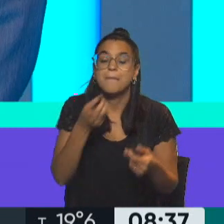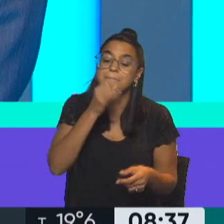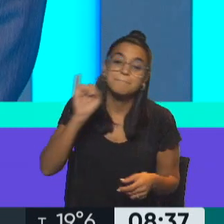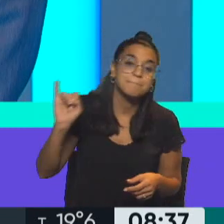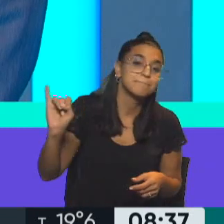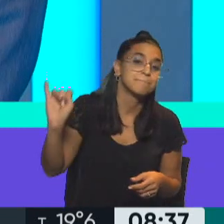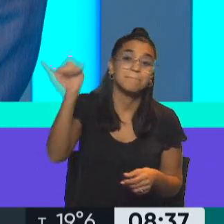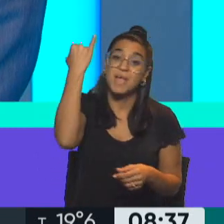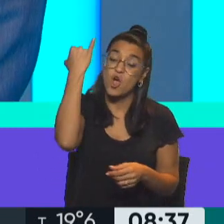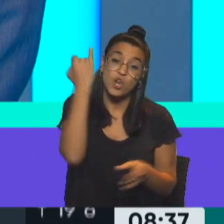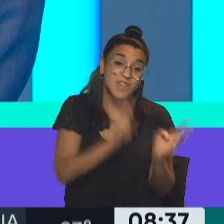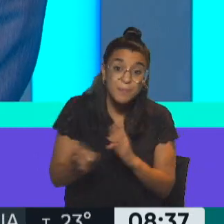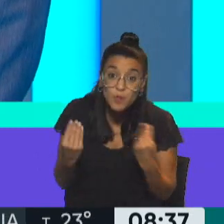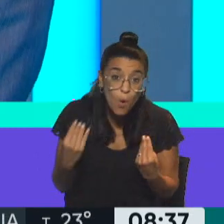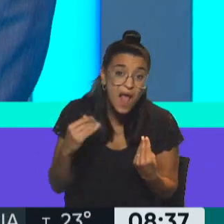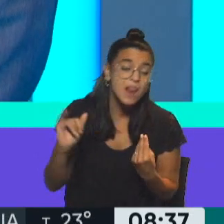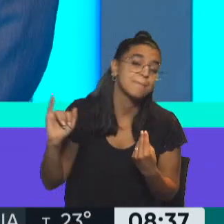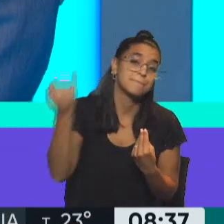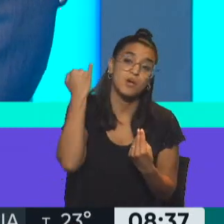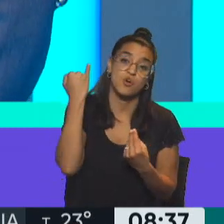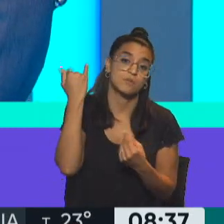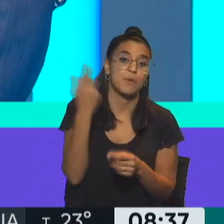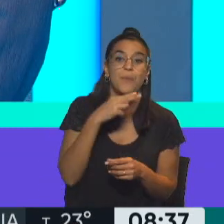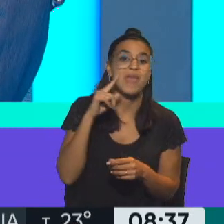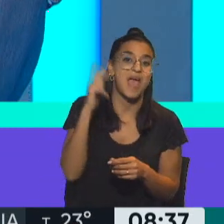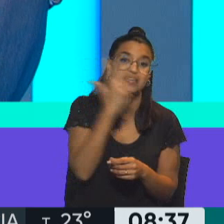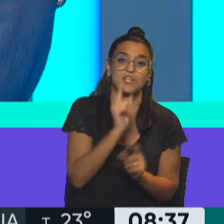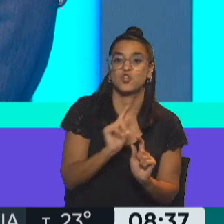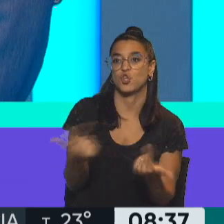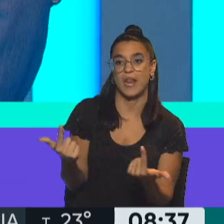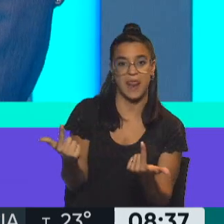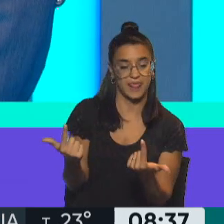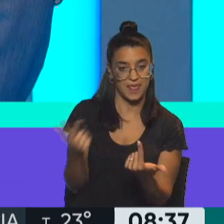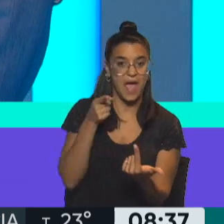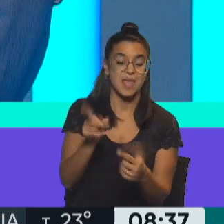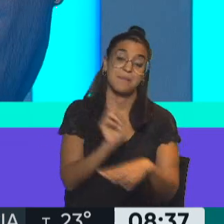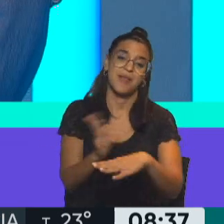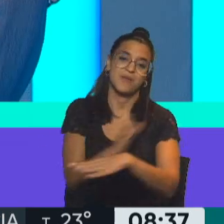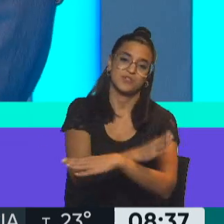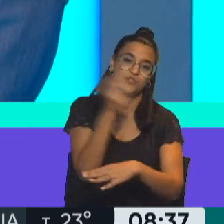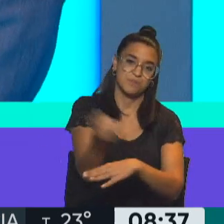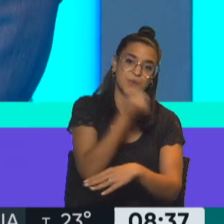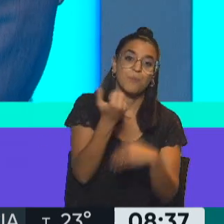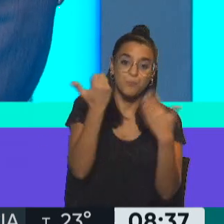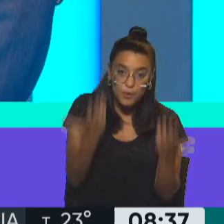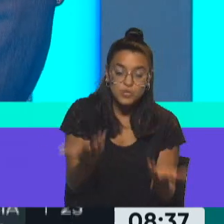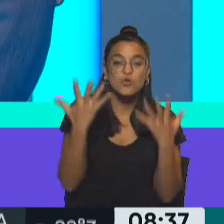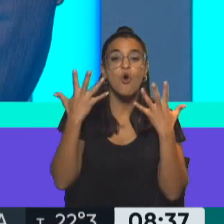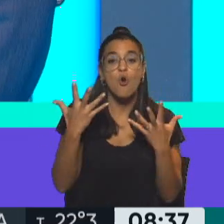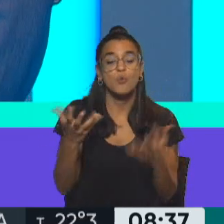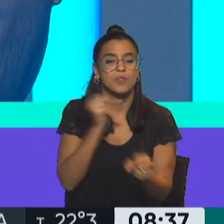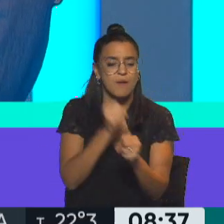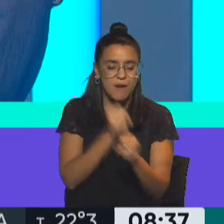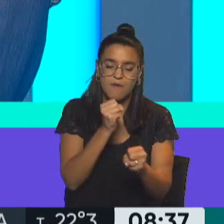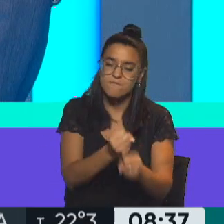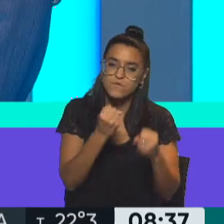de los tratamientos el hecho de no tener vih entonces ahí hay que reforzar la prevención por eso hay que por supuesto trabajar